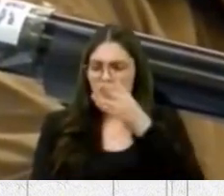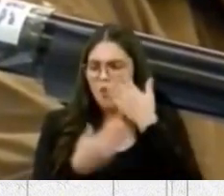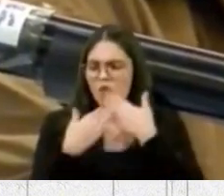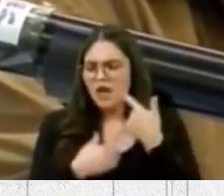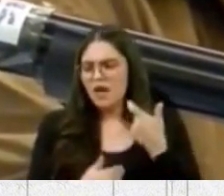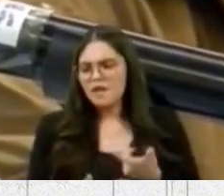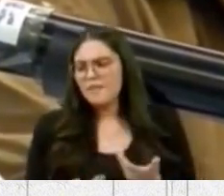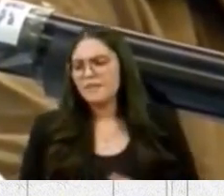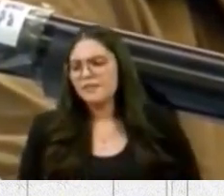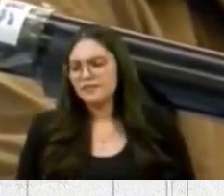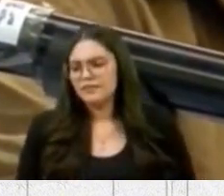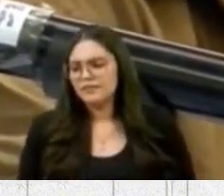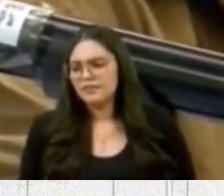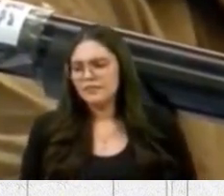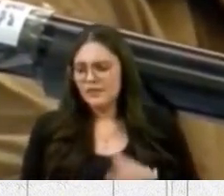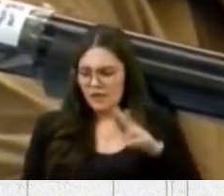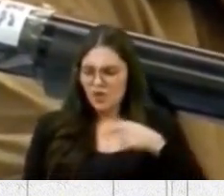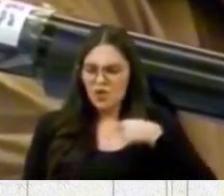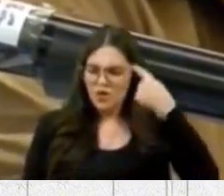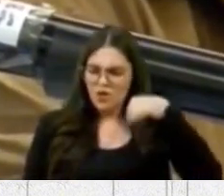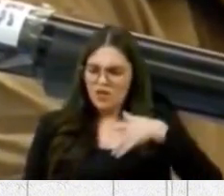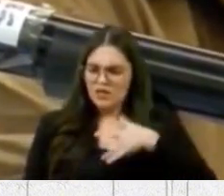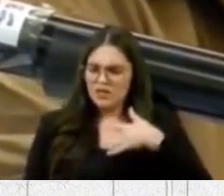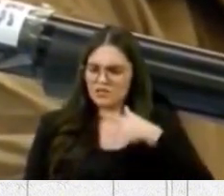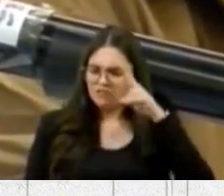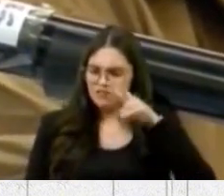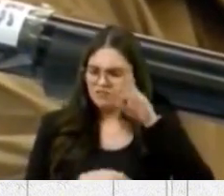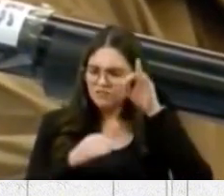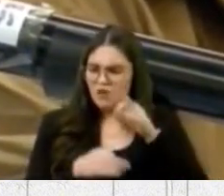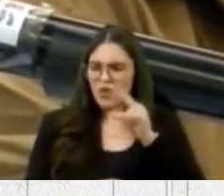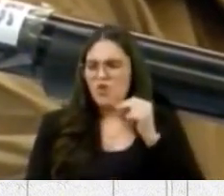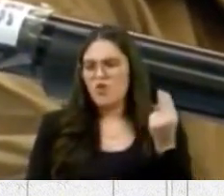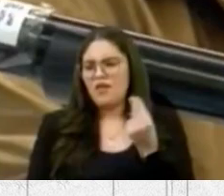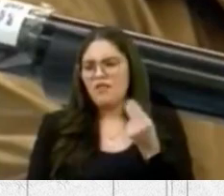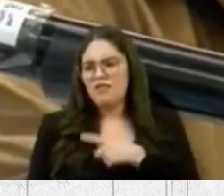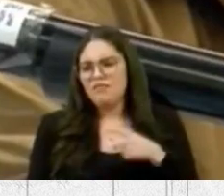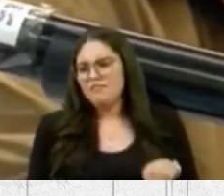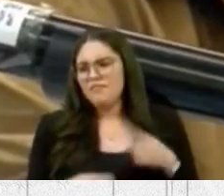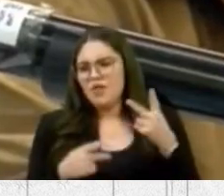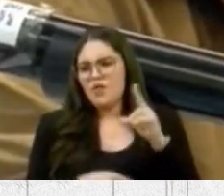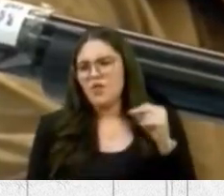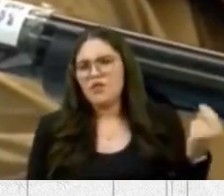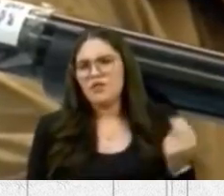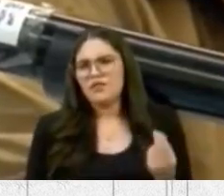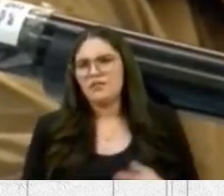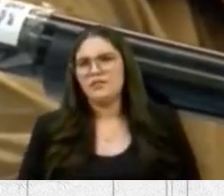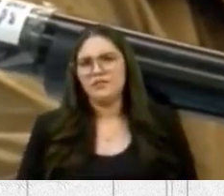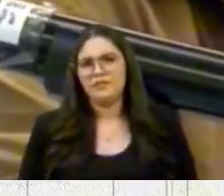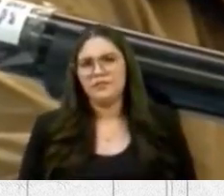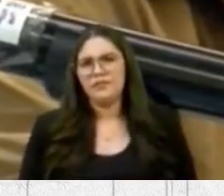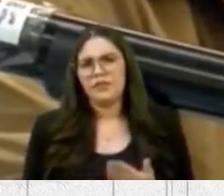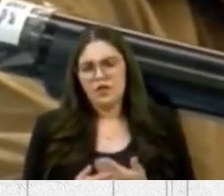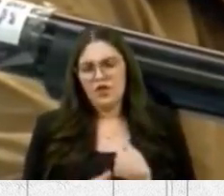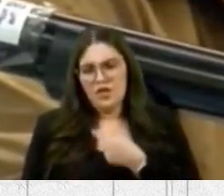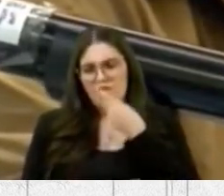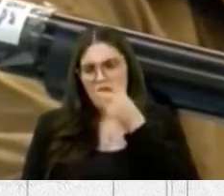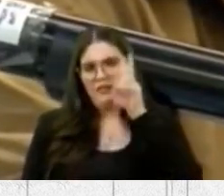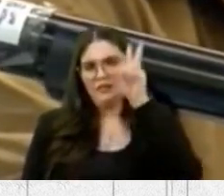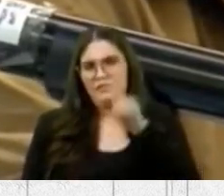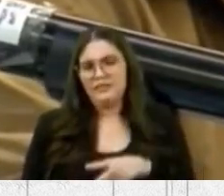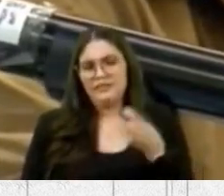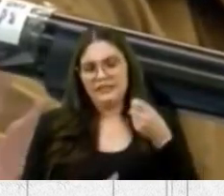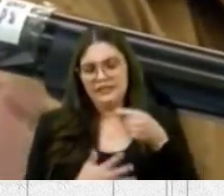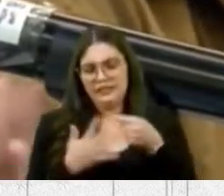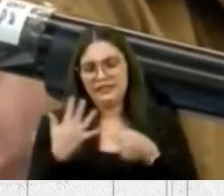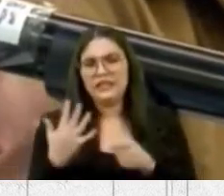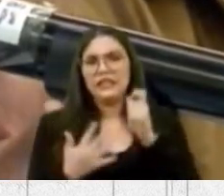ni se compra ni se vende. Pero para ser honesta, estos son